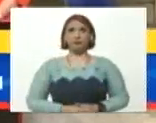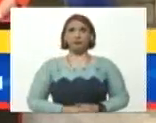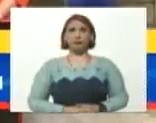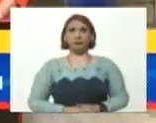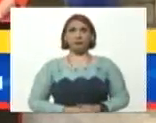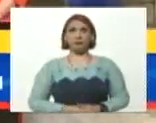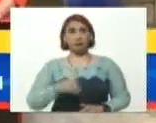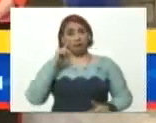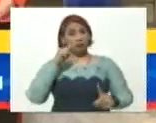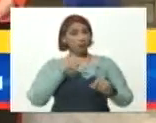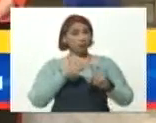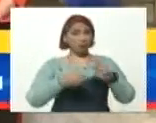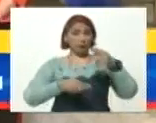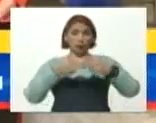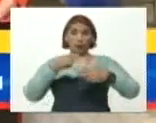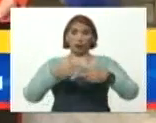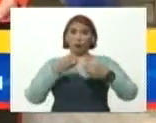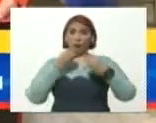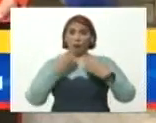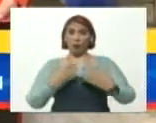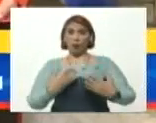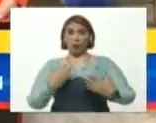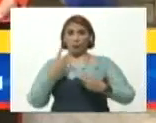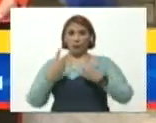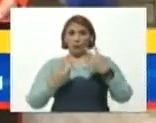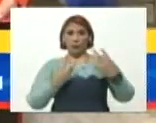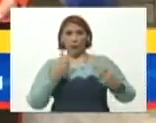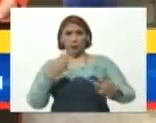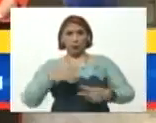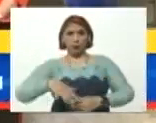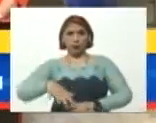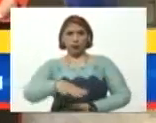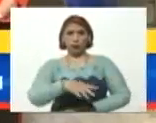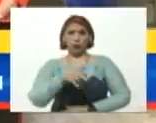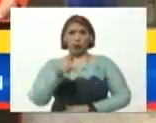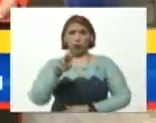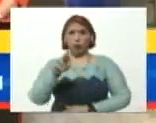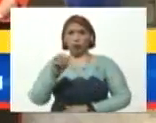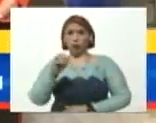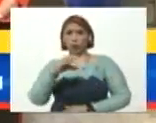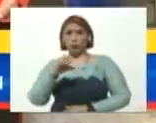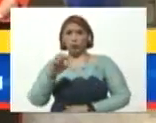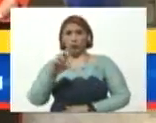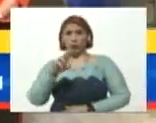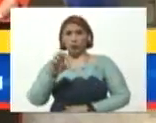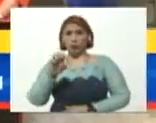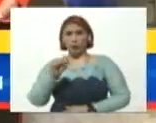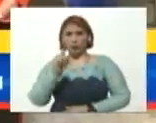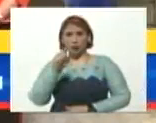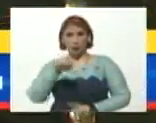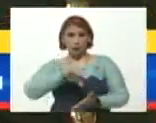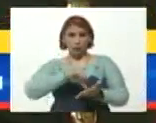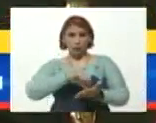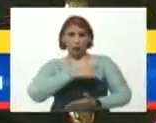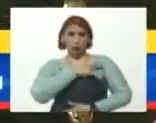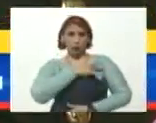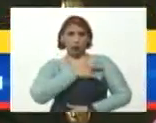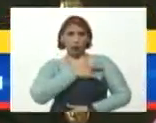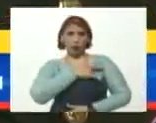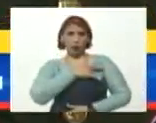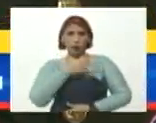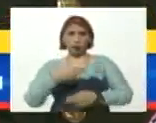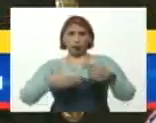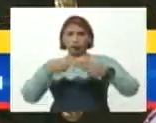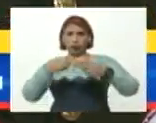Como parte de la construcción, bueno, del Paseo Monumental Los Próceres, el Paseo Los Ilustres, la ciudad universitaria, se construyeron